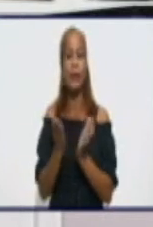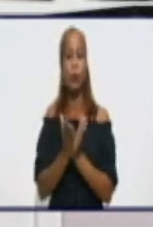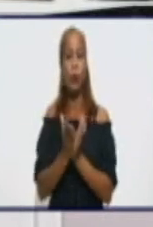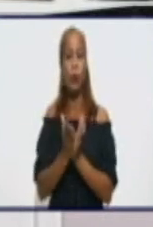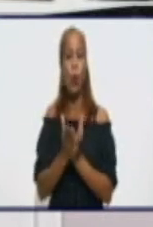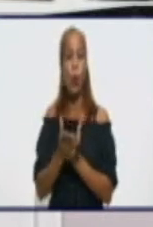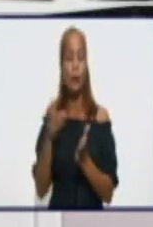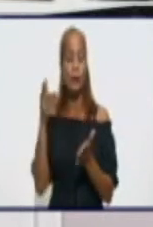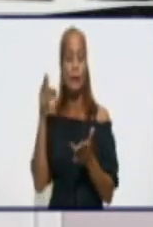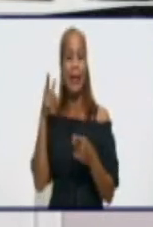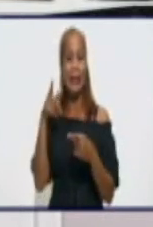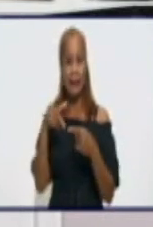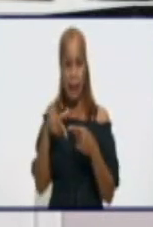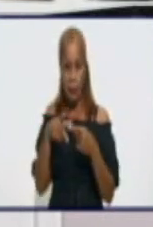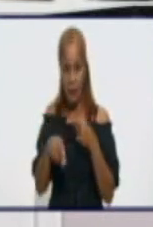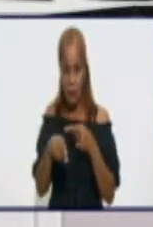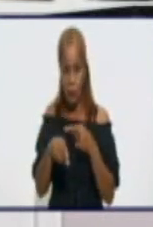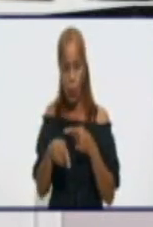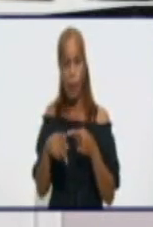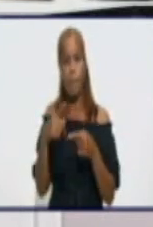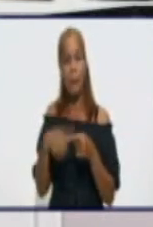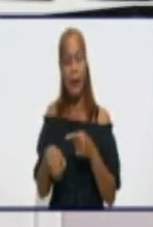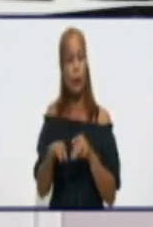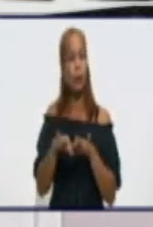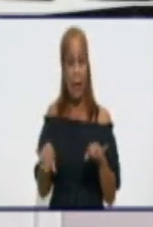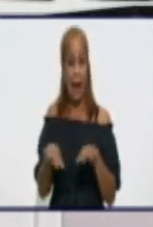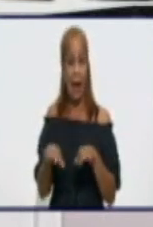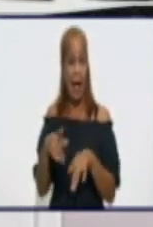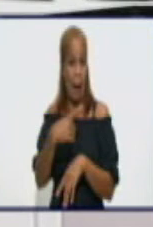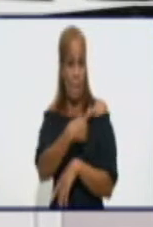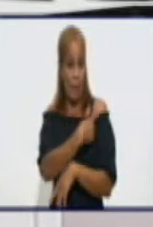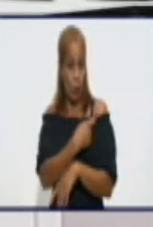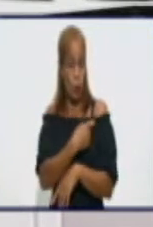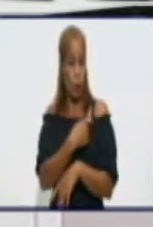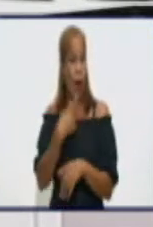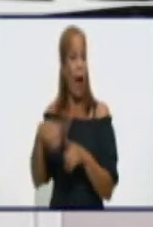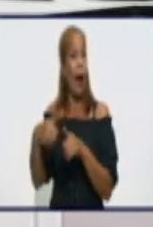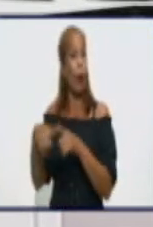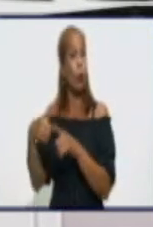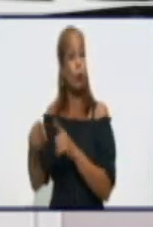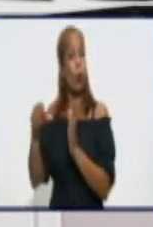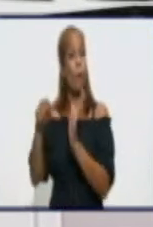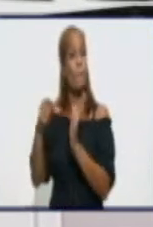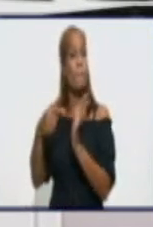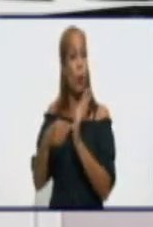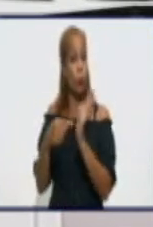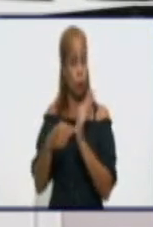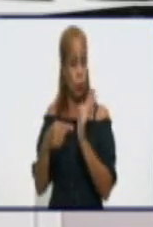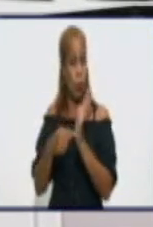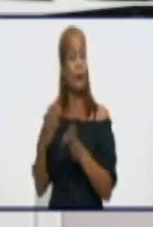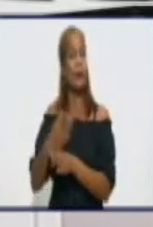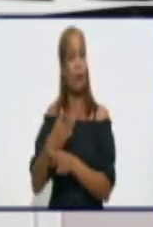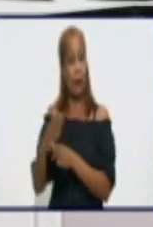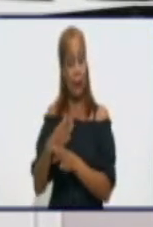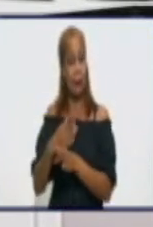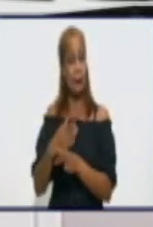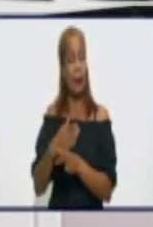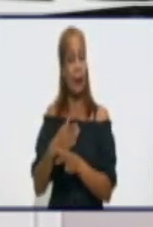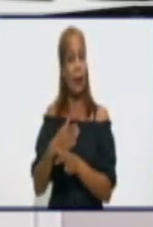que llevar a Abdala a muchos otros puntos, primero en Bayamo y después en varios municipios de la provincia.